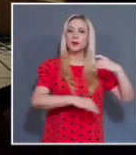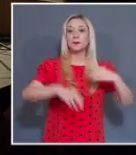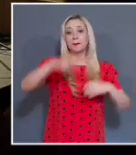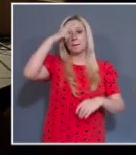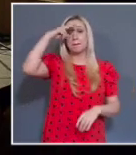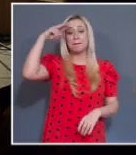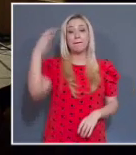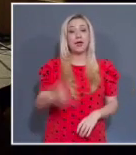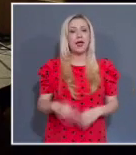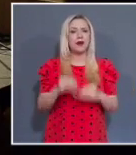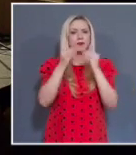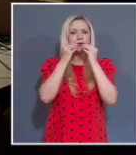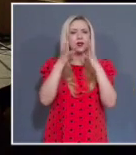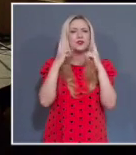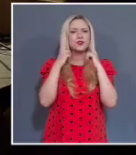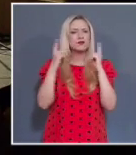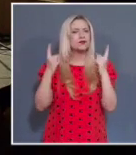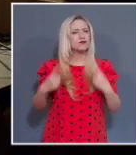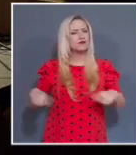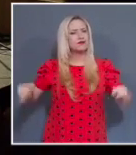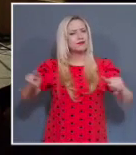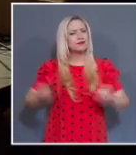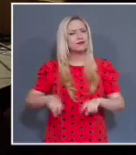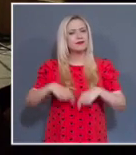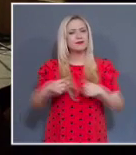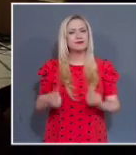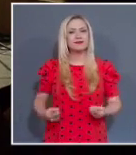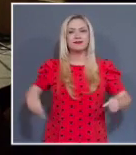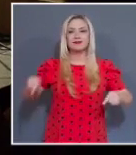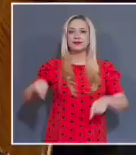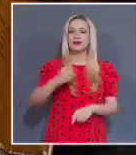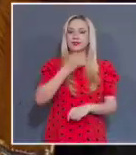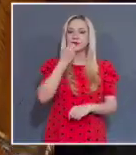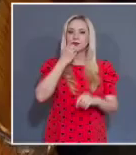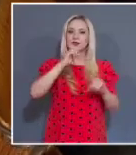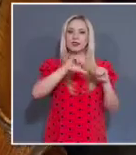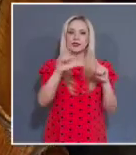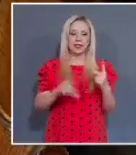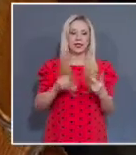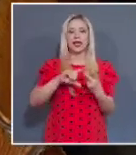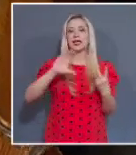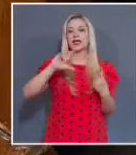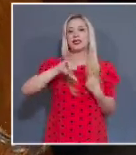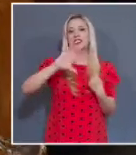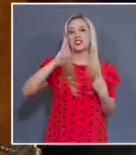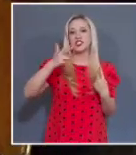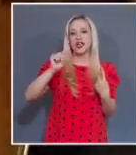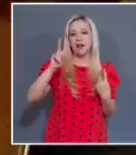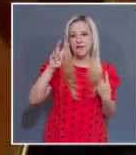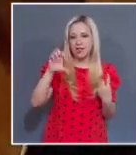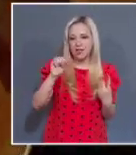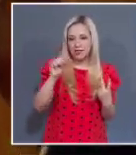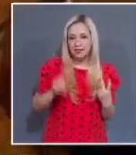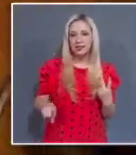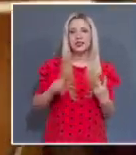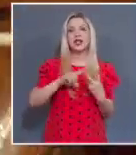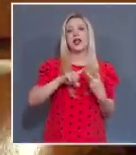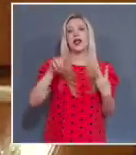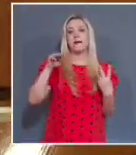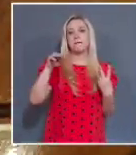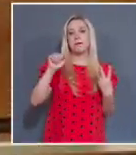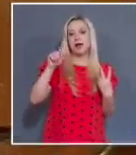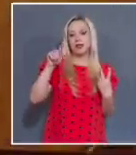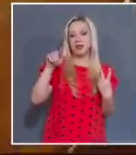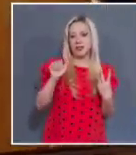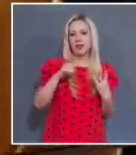con música de compositores miembros del Colegio Nacional como Carlos Chávez, Eduardo Mata y Mario Lavista. Conversamos con 2 integrantes de